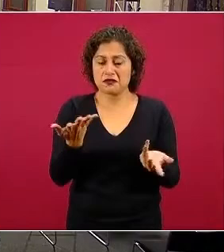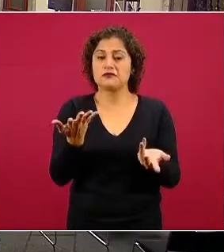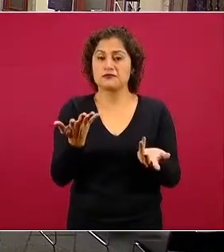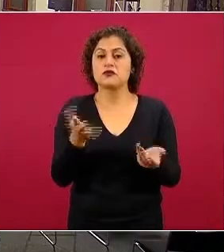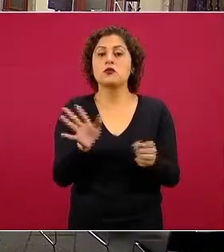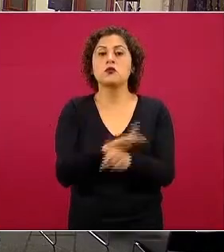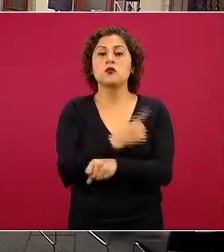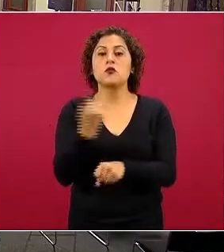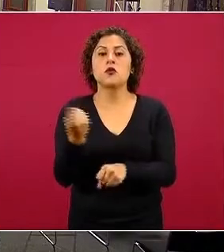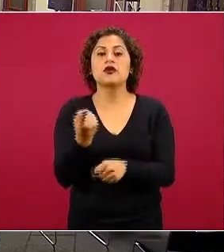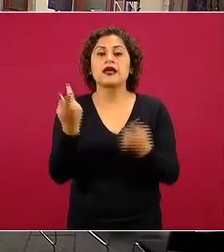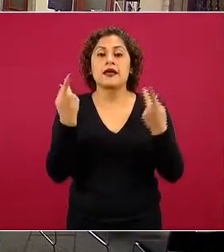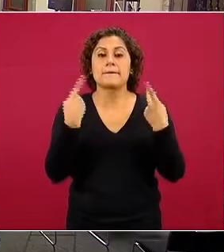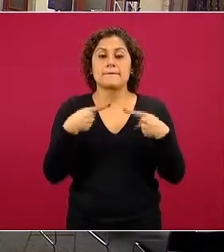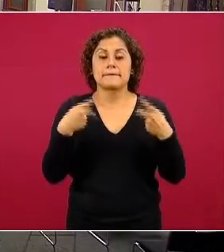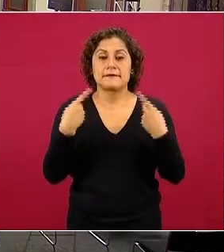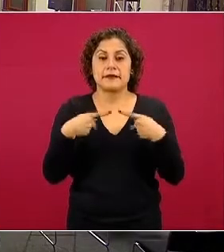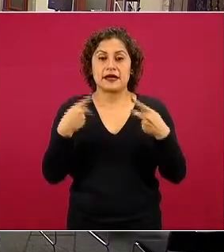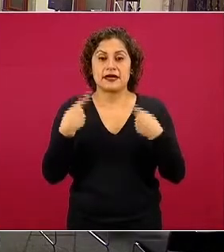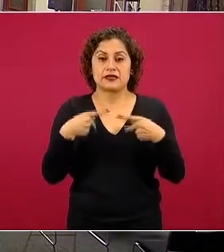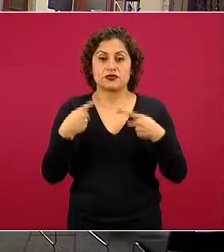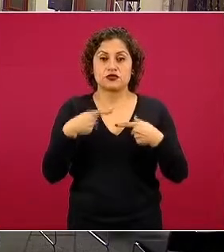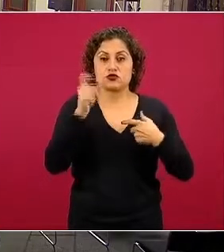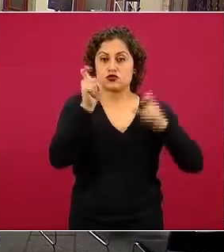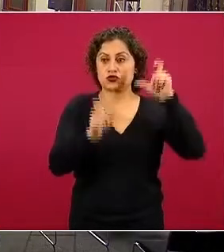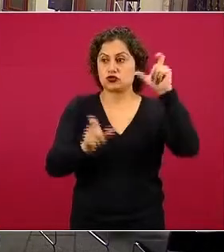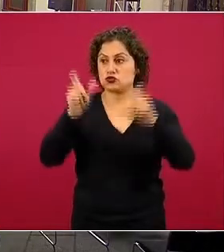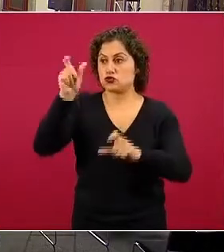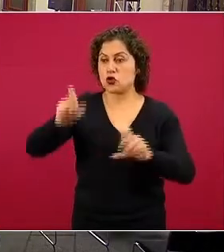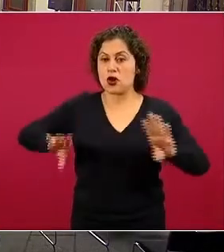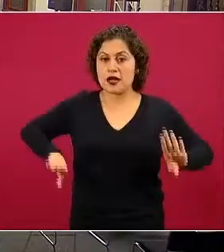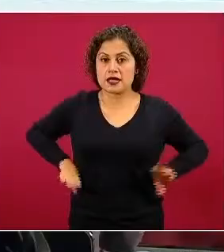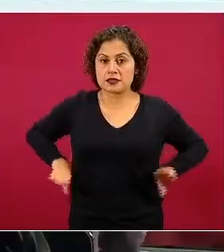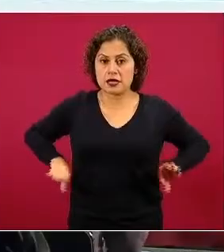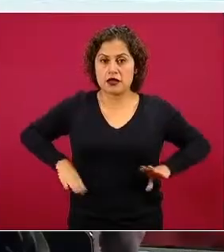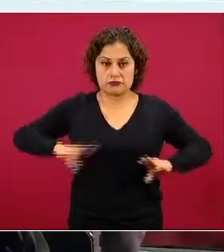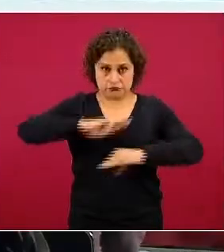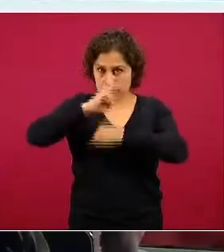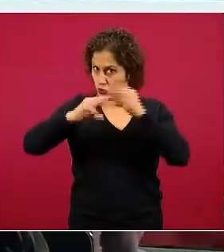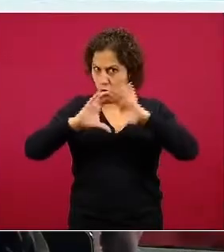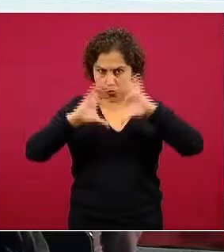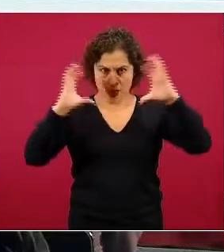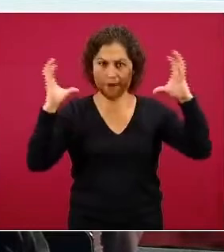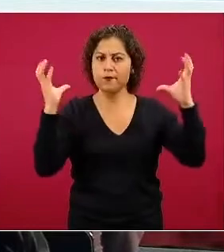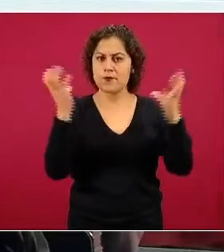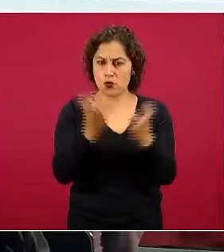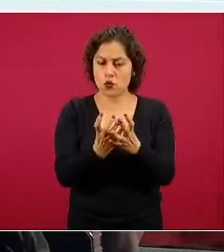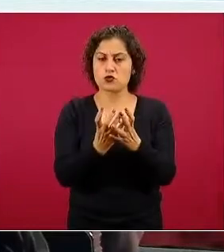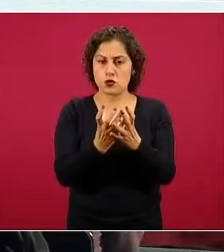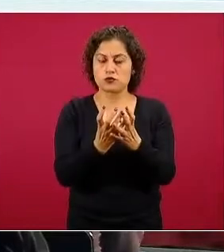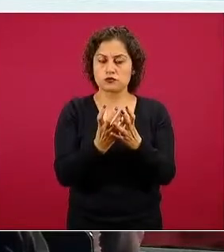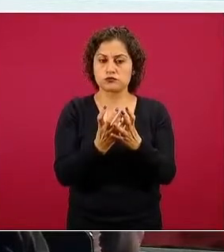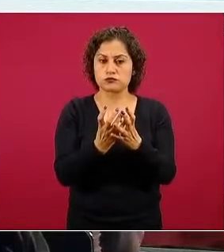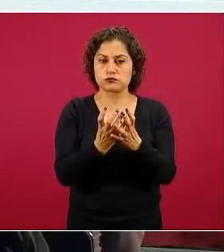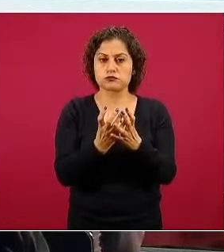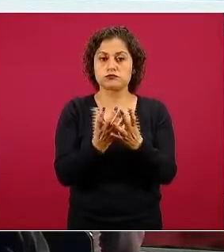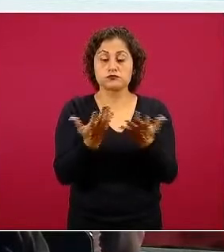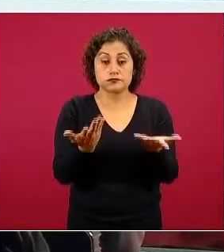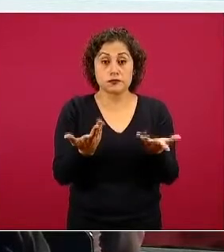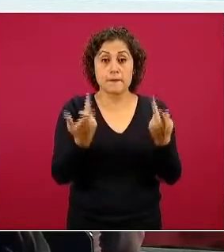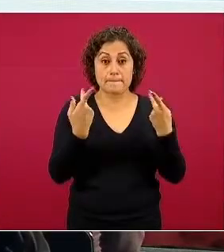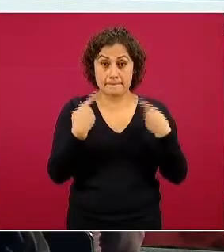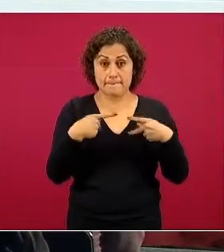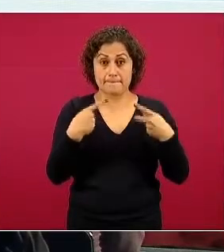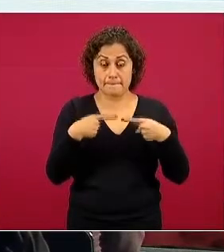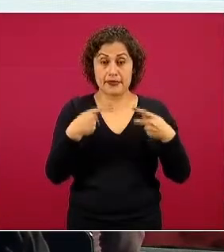de personas susceptibles en el mundo es la misma cantidad de